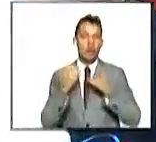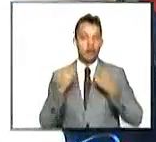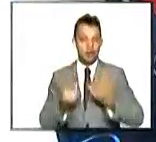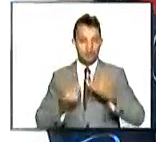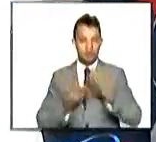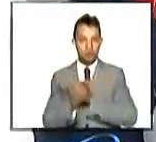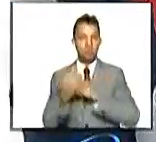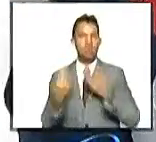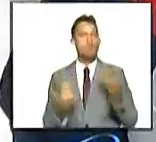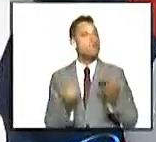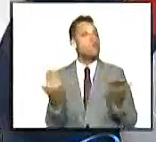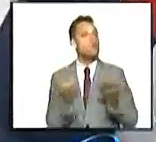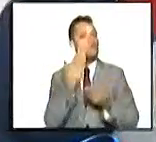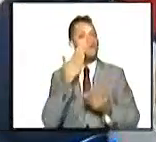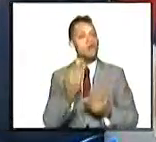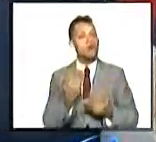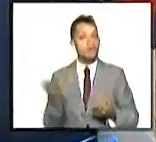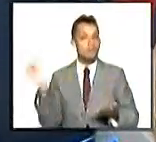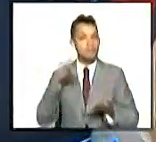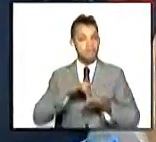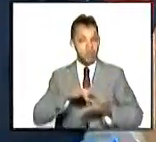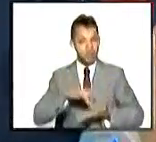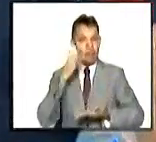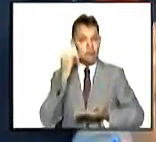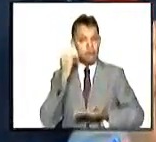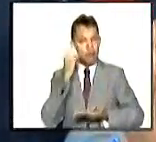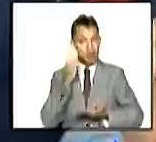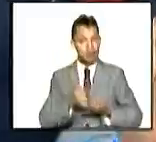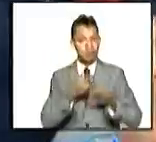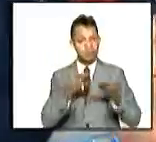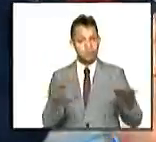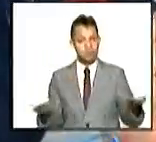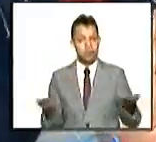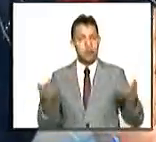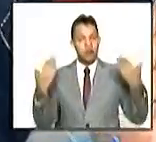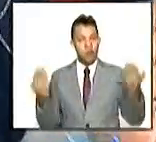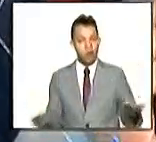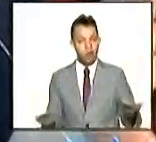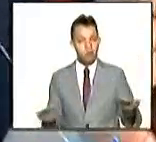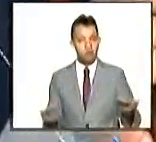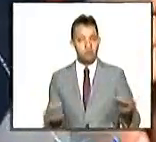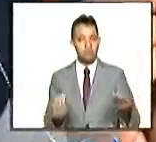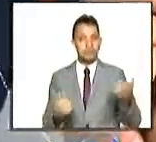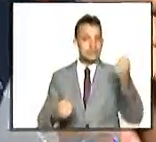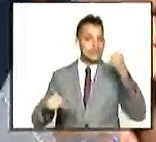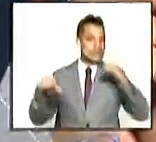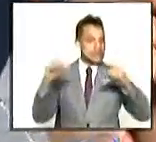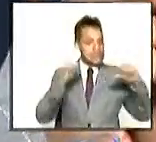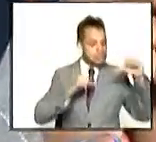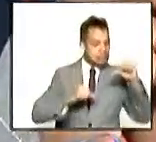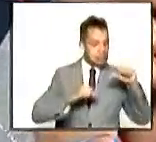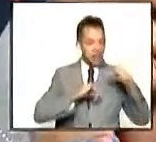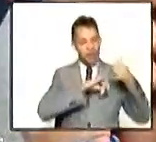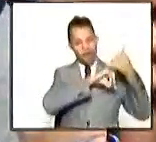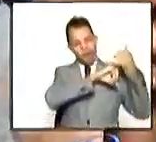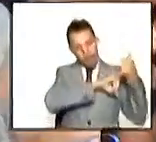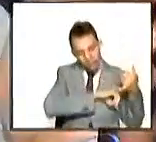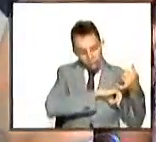oficial de este libro aquí cuando venga el Eje Cafetero, Alimentación Sana versus Transgénicos, Aditivos